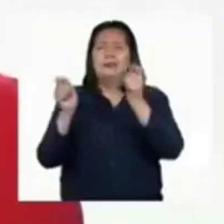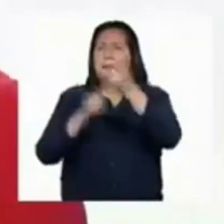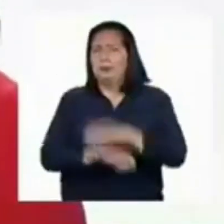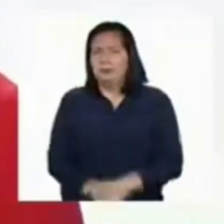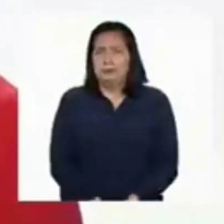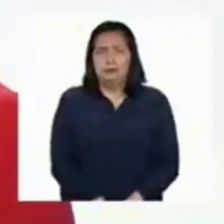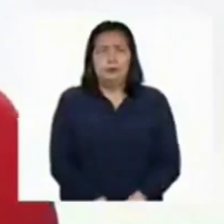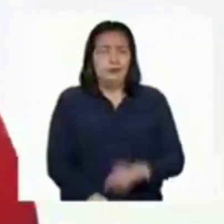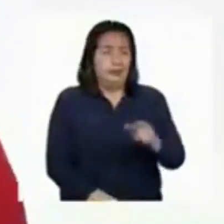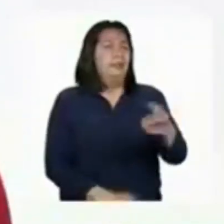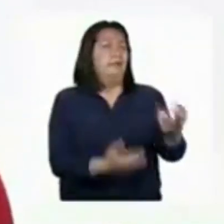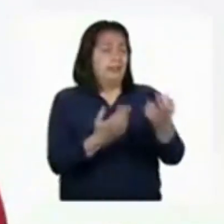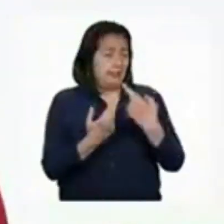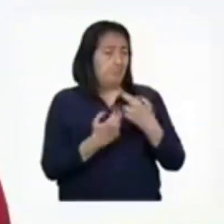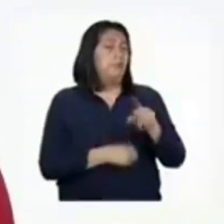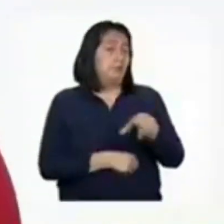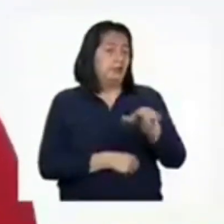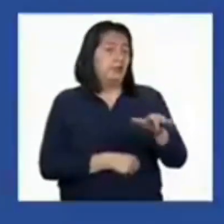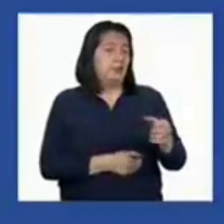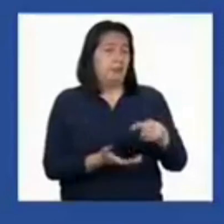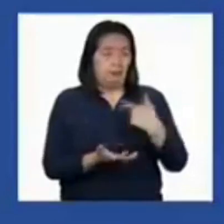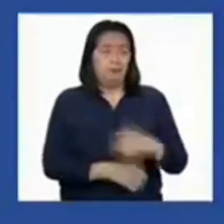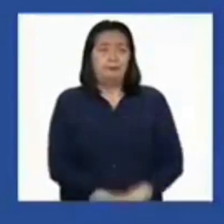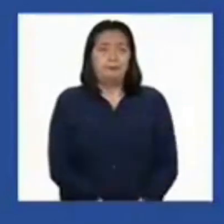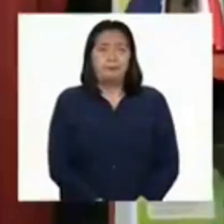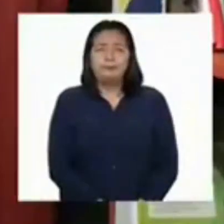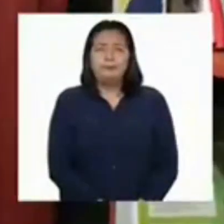celebración? Esta fue la respuesta que Danitza nos envió.